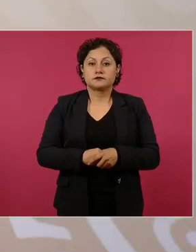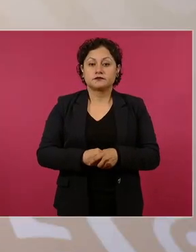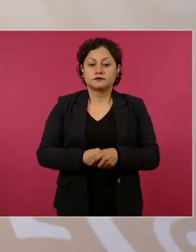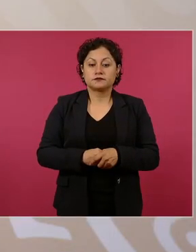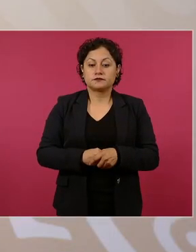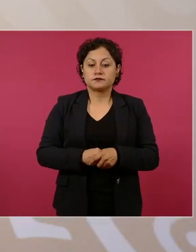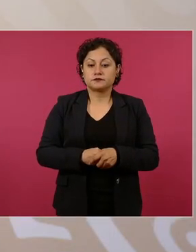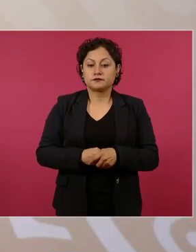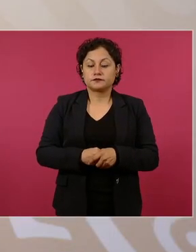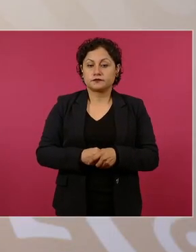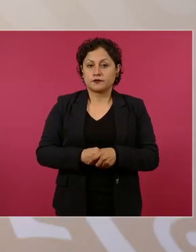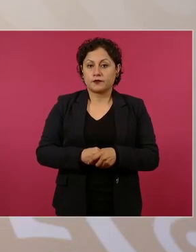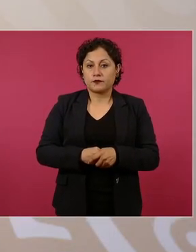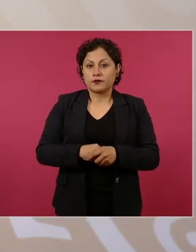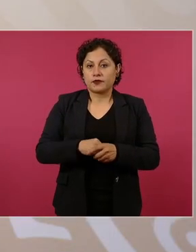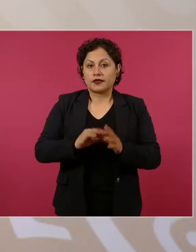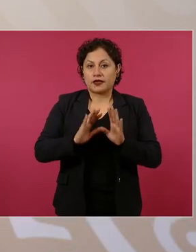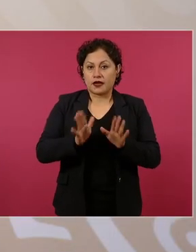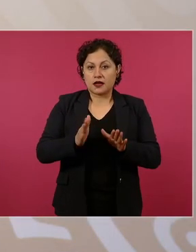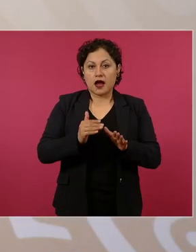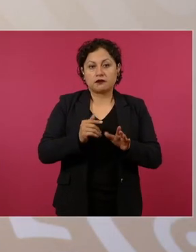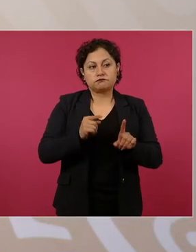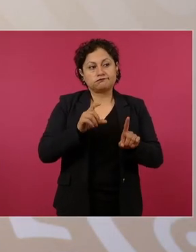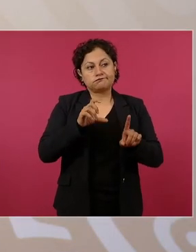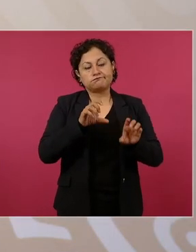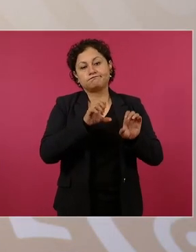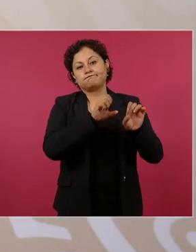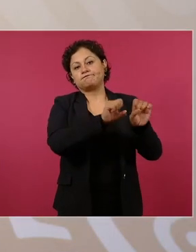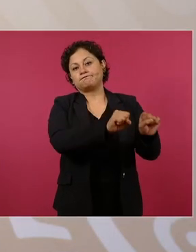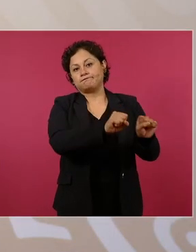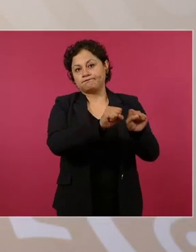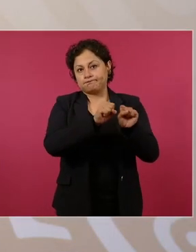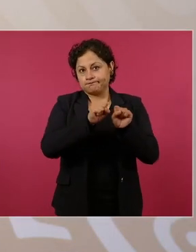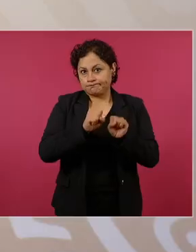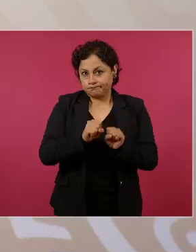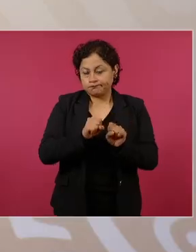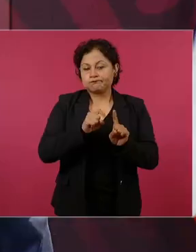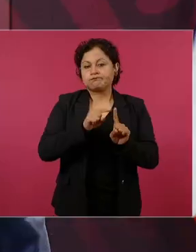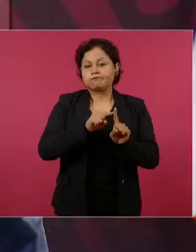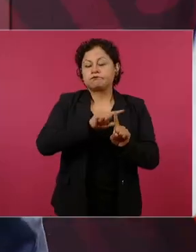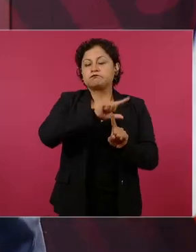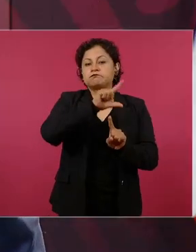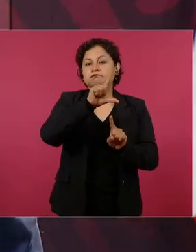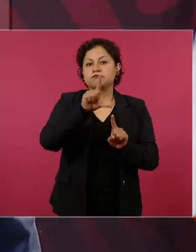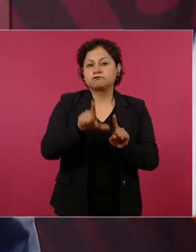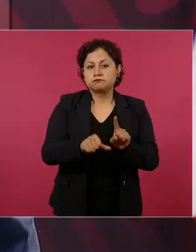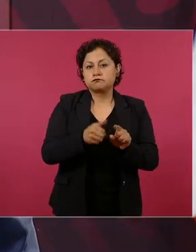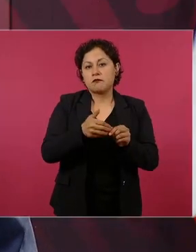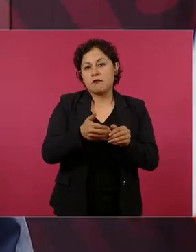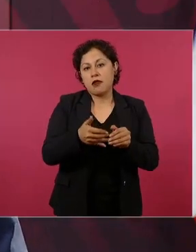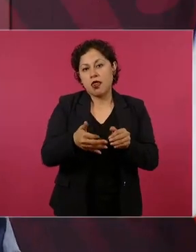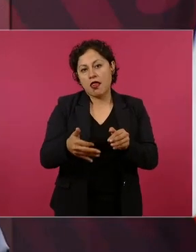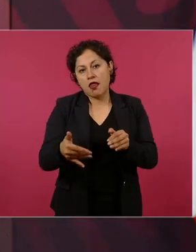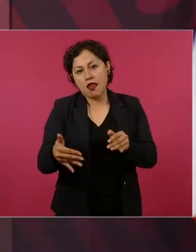de su participación, se le encuentra que sí tenía pólvora en la mano, que sí había